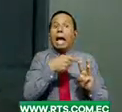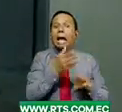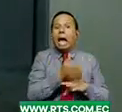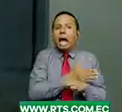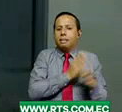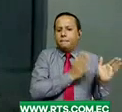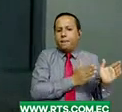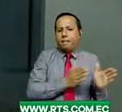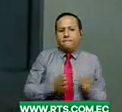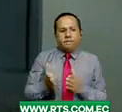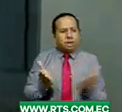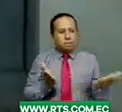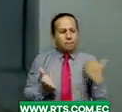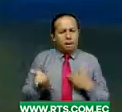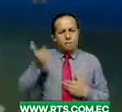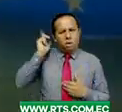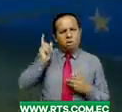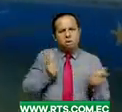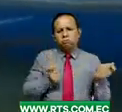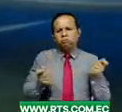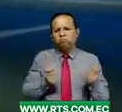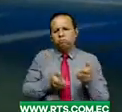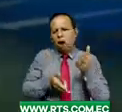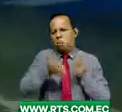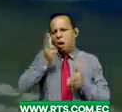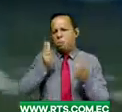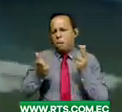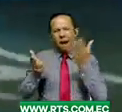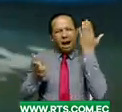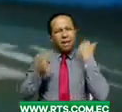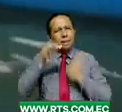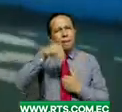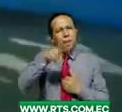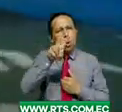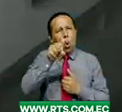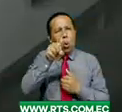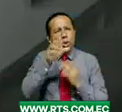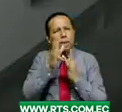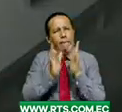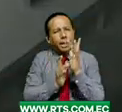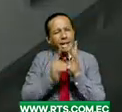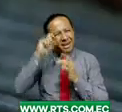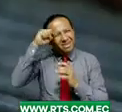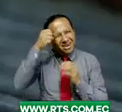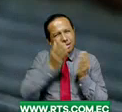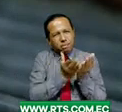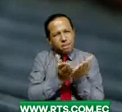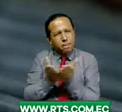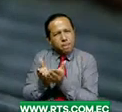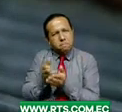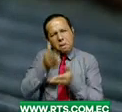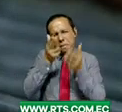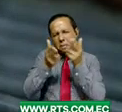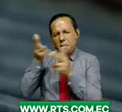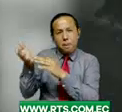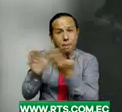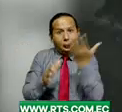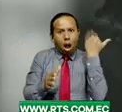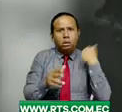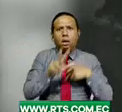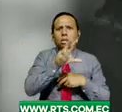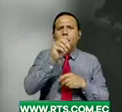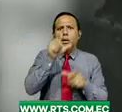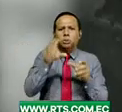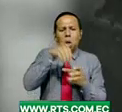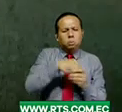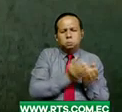ocurrida el martes 11 de abril en el puerto pesquero artesanal de Esmeraldas. Hasta allí llegaron unos 30 encapuchados fuertemente armados